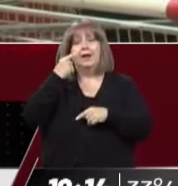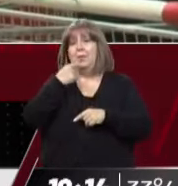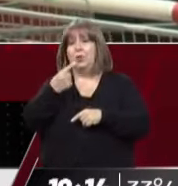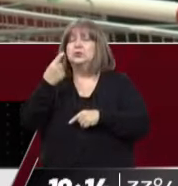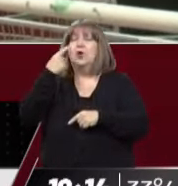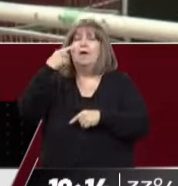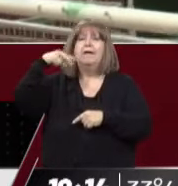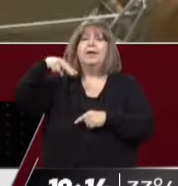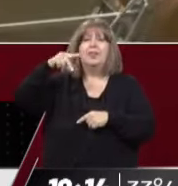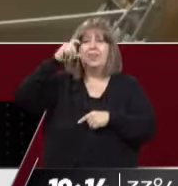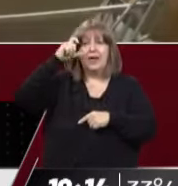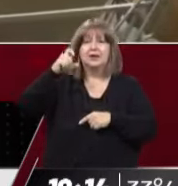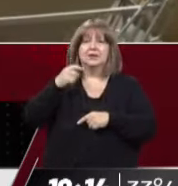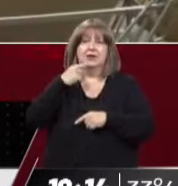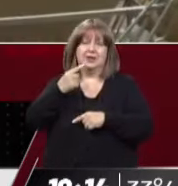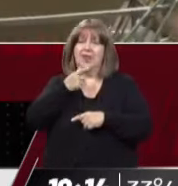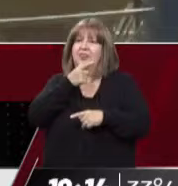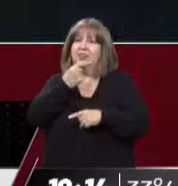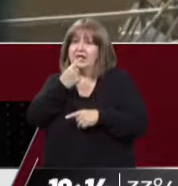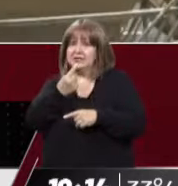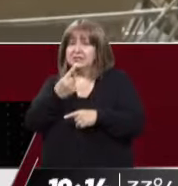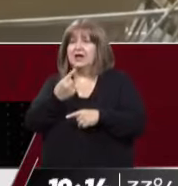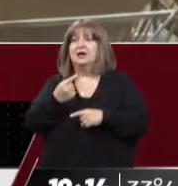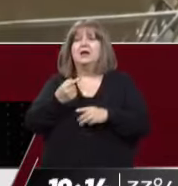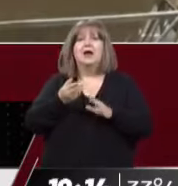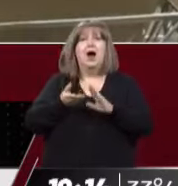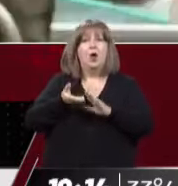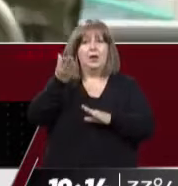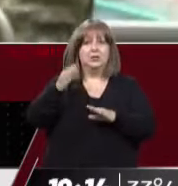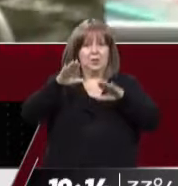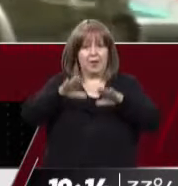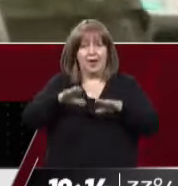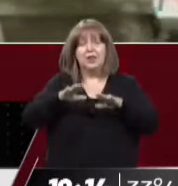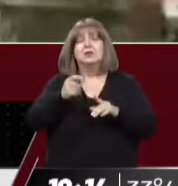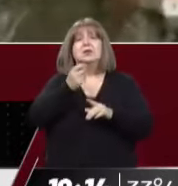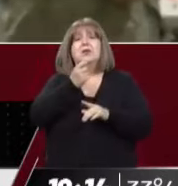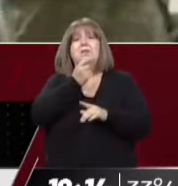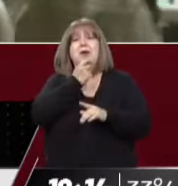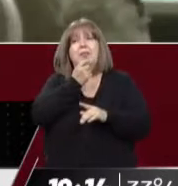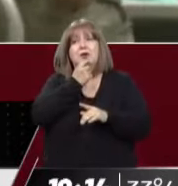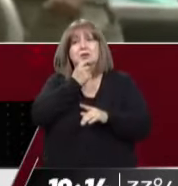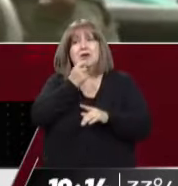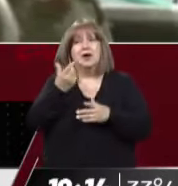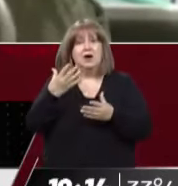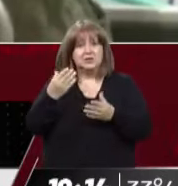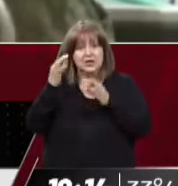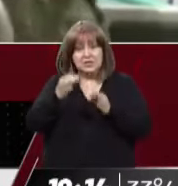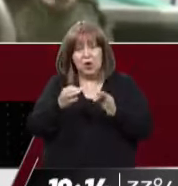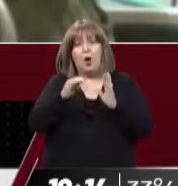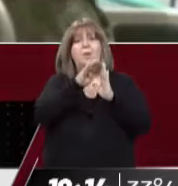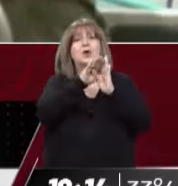sea menor el aumento, teniendo en cuenta precios justos. En Mendoza había problemas, no habían llegado todavía, finalmente